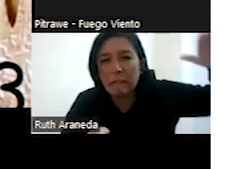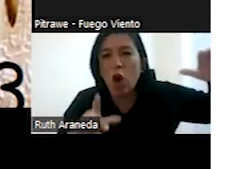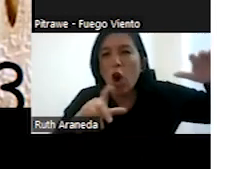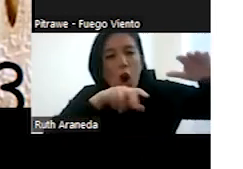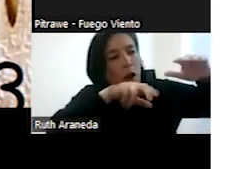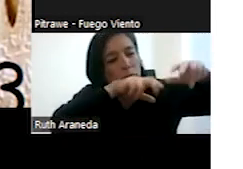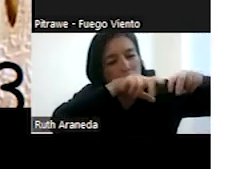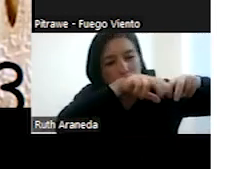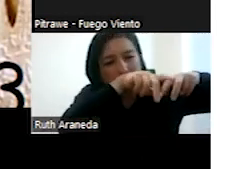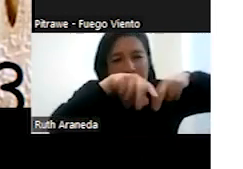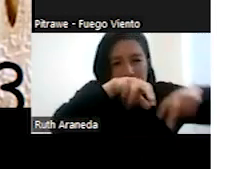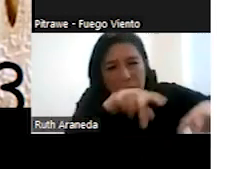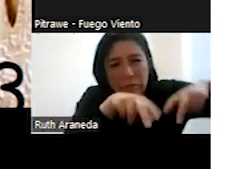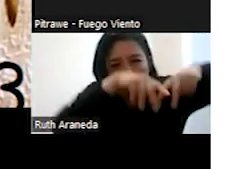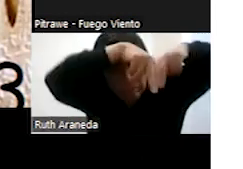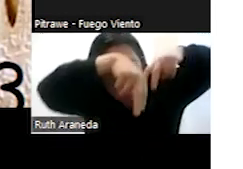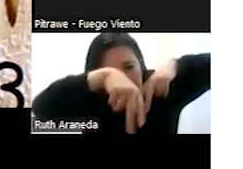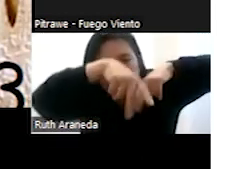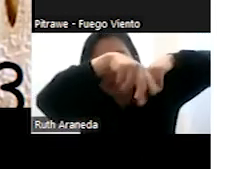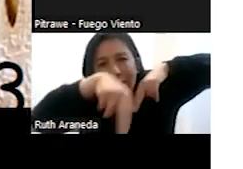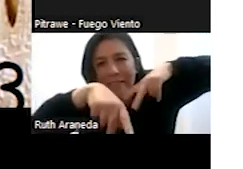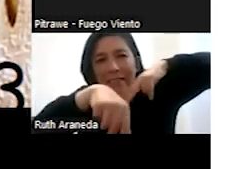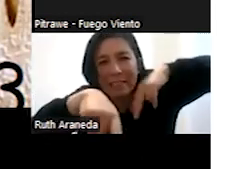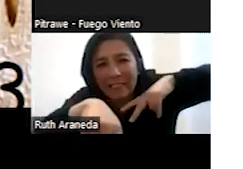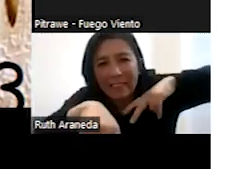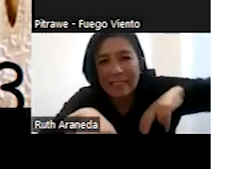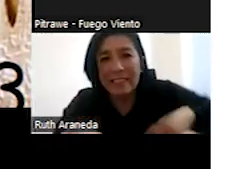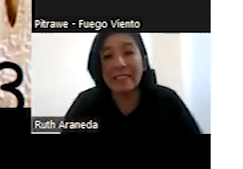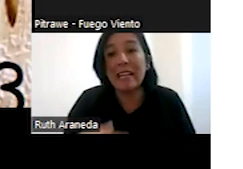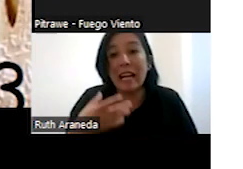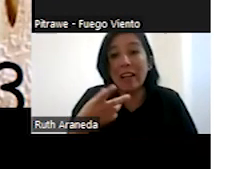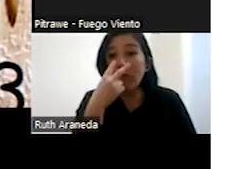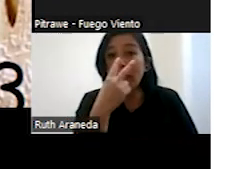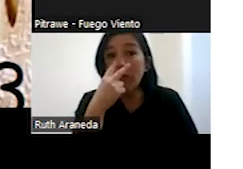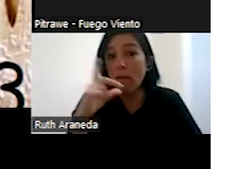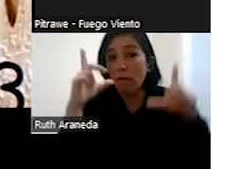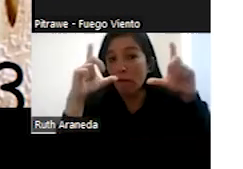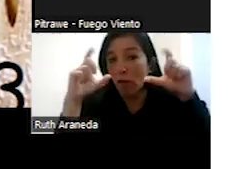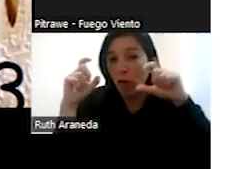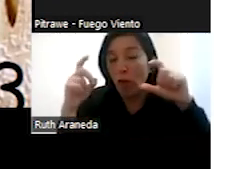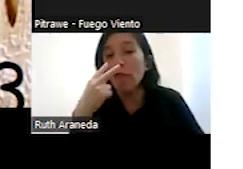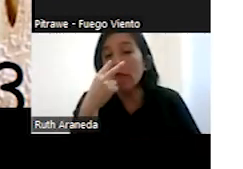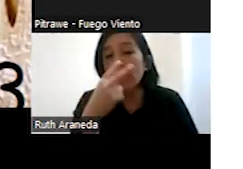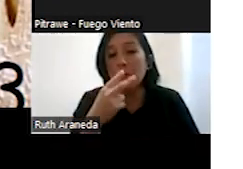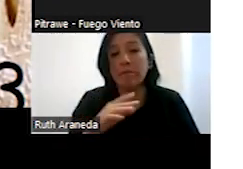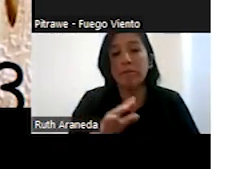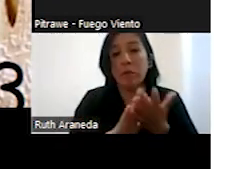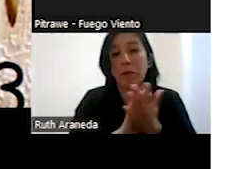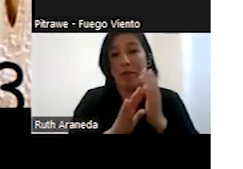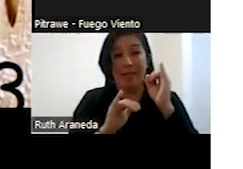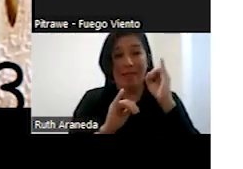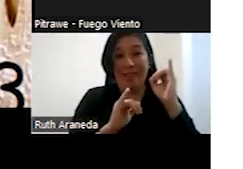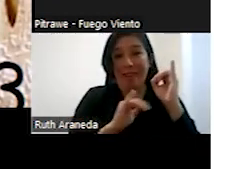terrenos que en pendientes. Y bueno, en las imágenes se puede apreciar de izquierda a